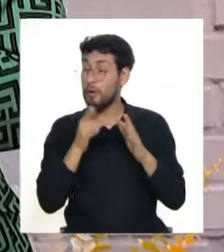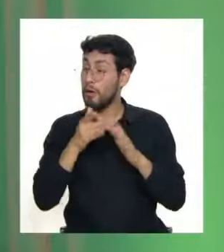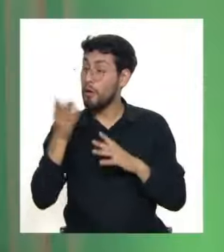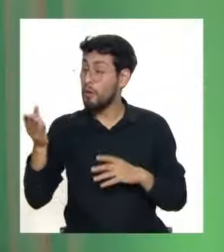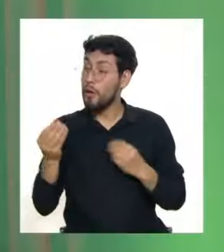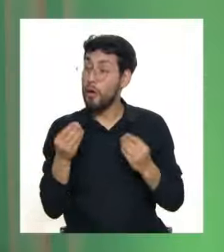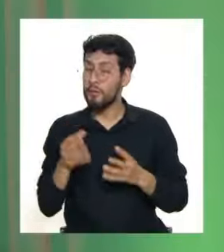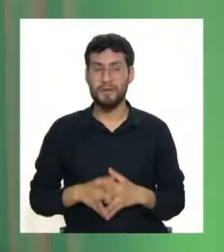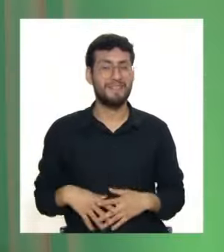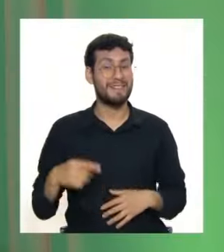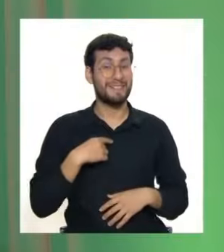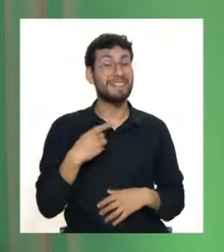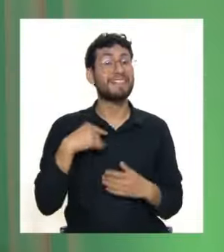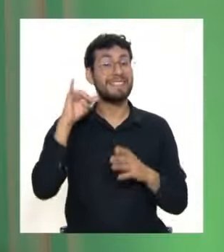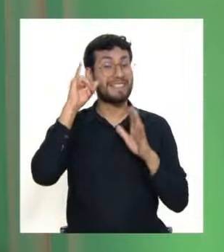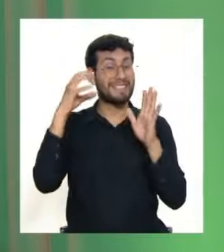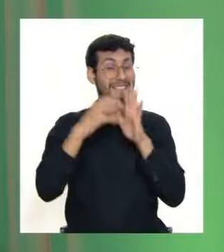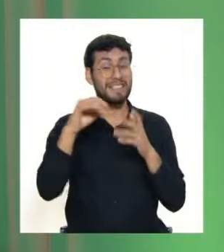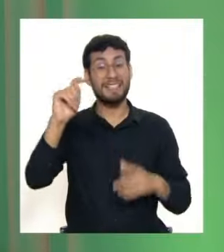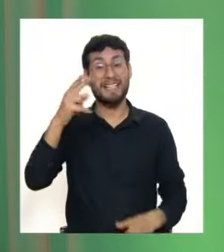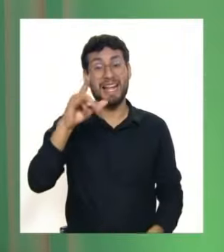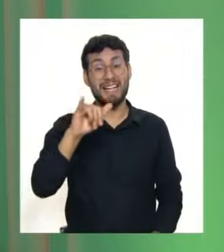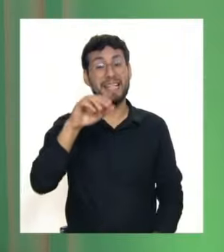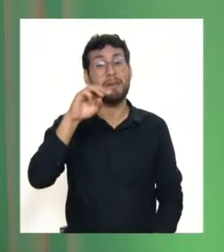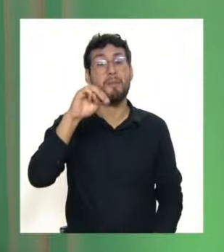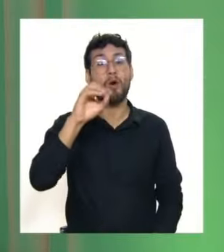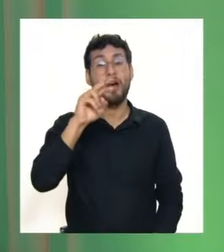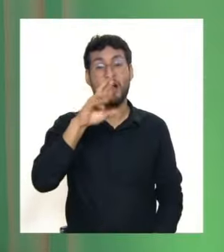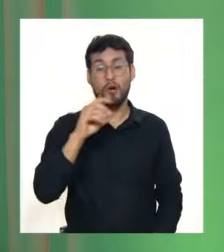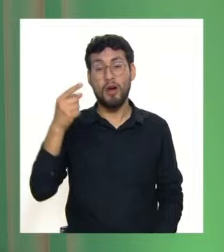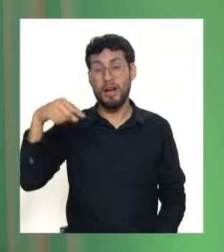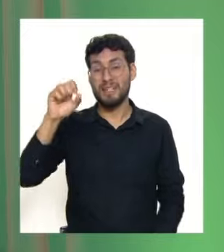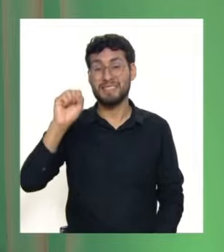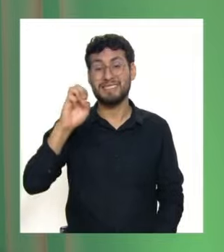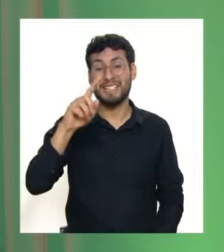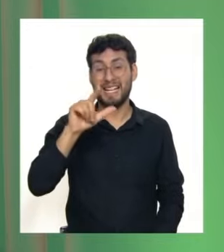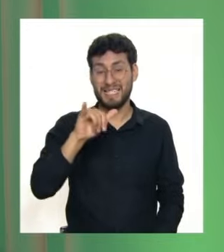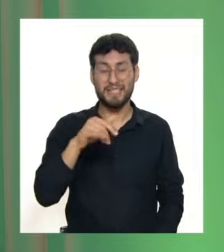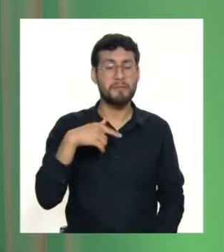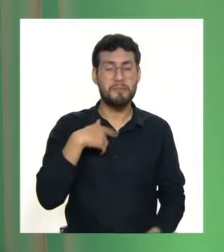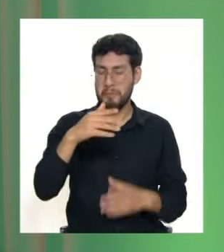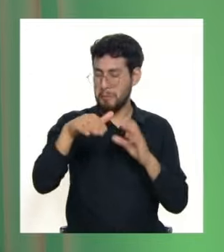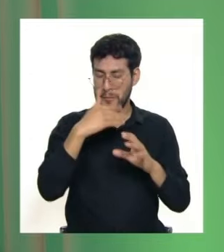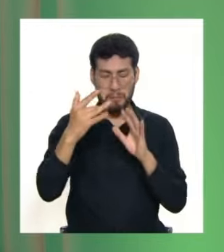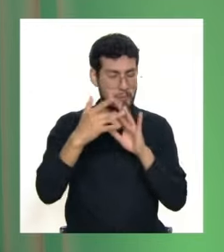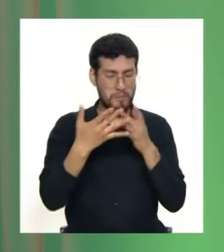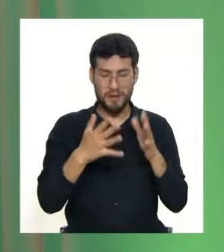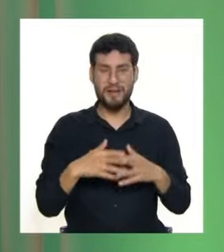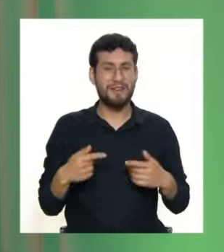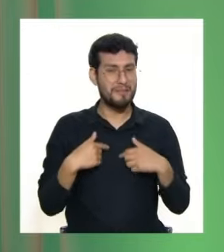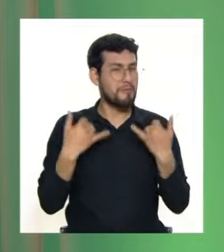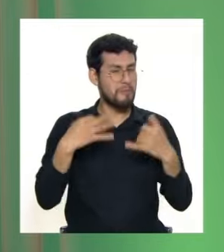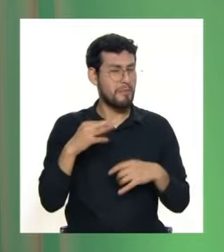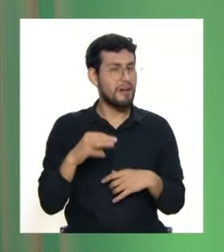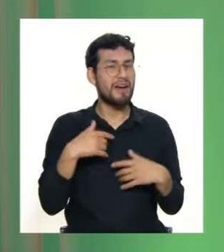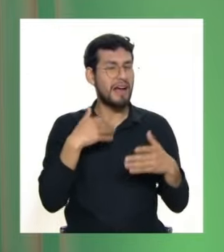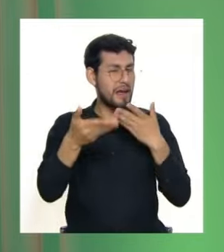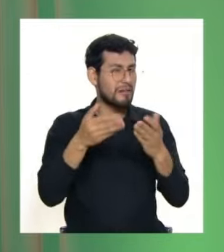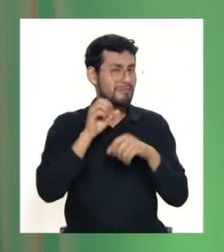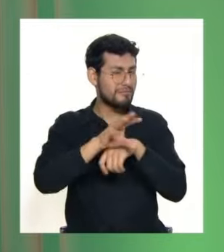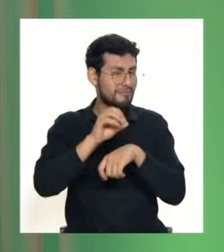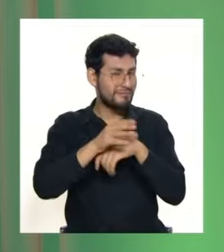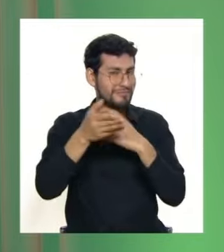contigo? Ya saben, yo estoy en Instagram como Tali Montero, @Tali. Y ahí me encuentran, yo les escribo, me escriben y estamos siempre dándole